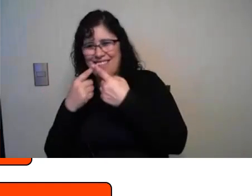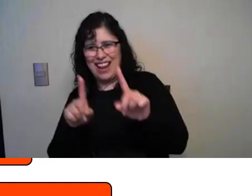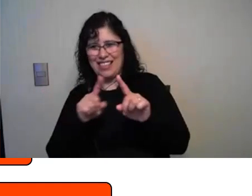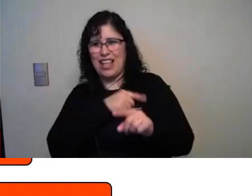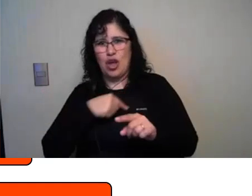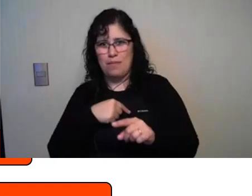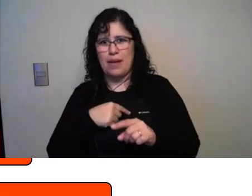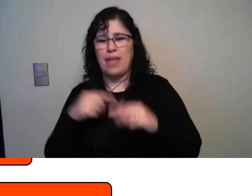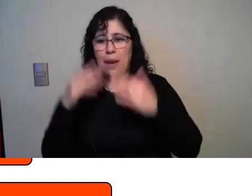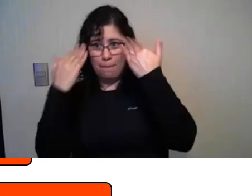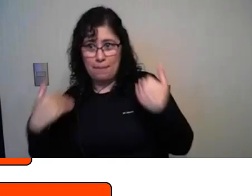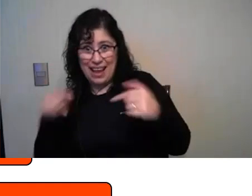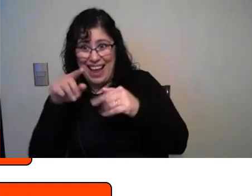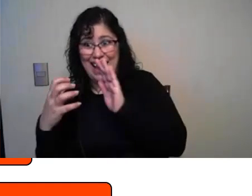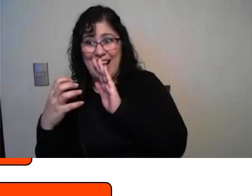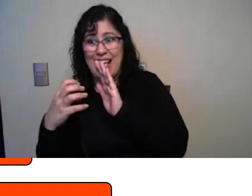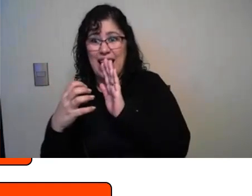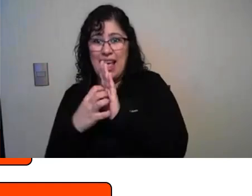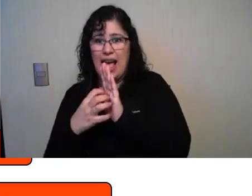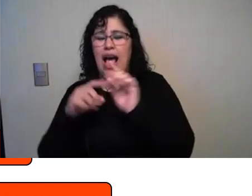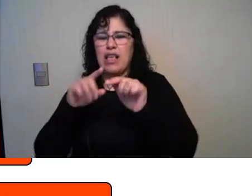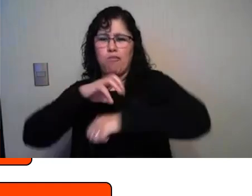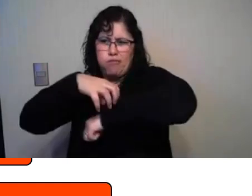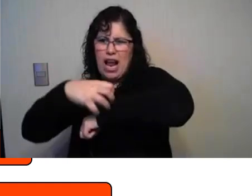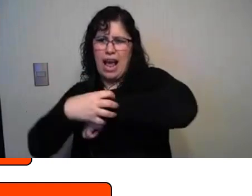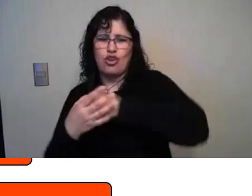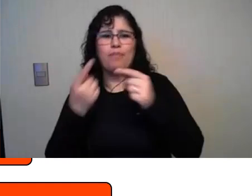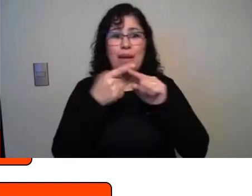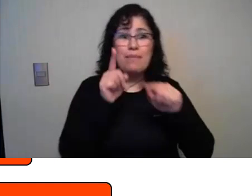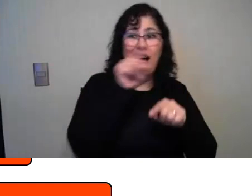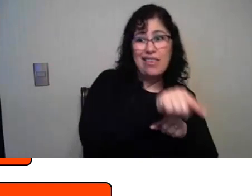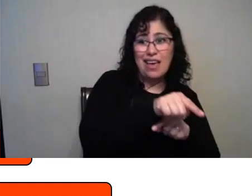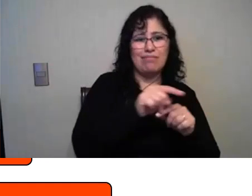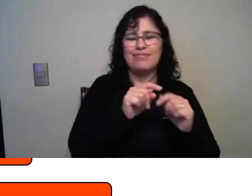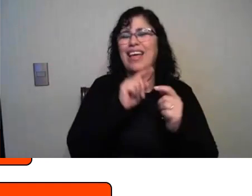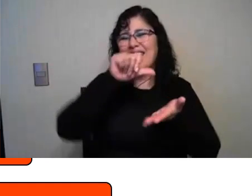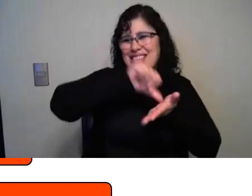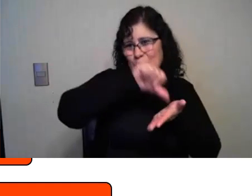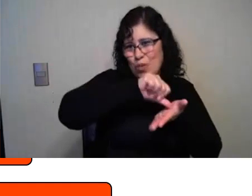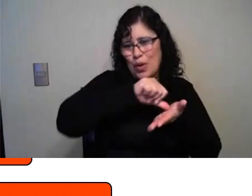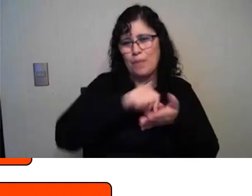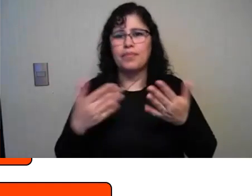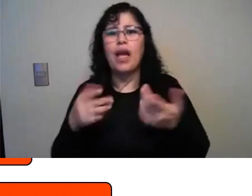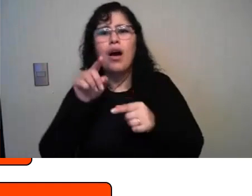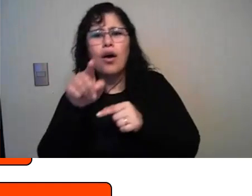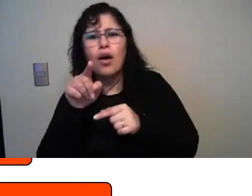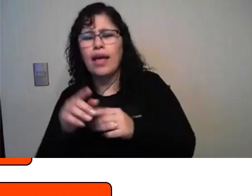Hay ganglios que son del sistema somático, ¿cierto? Y hay ganglios que son del